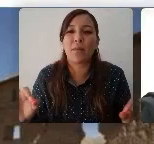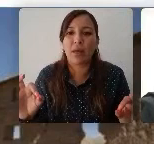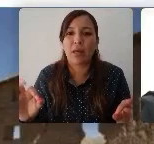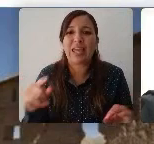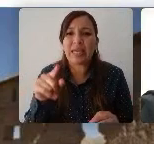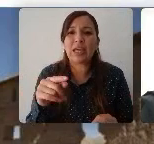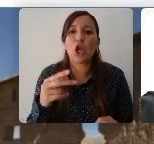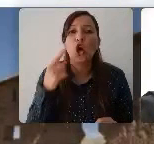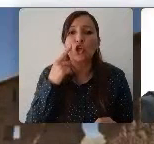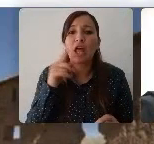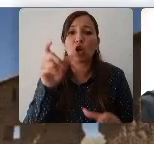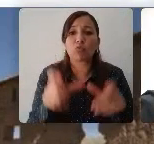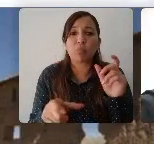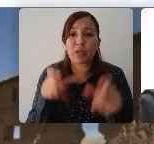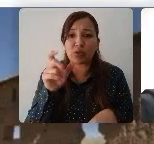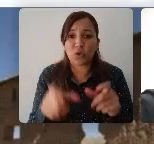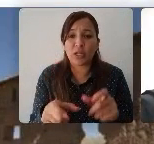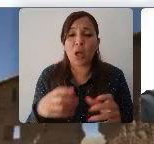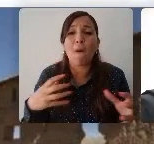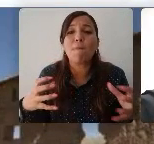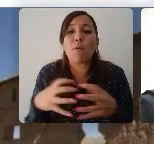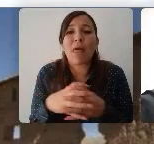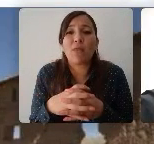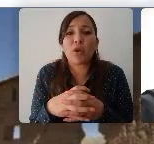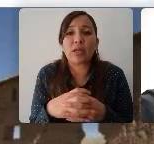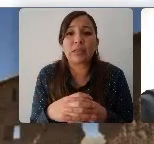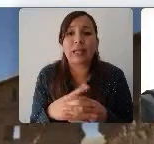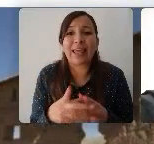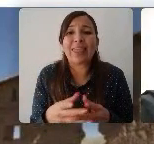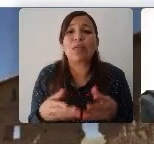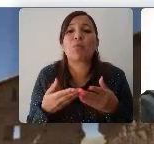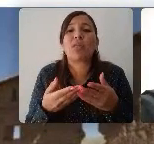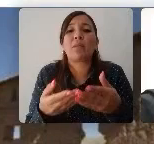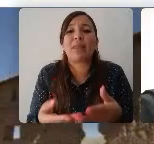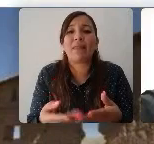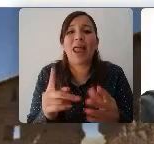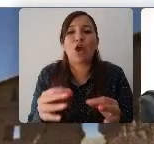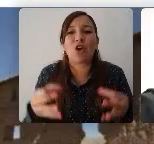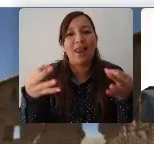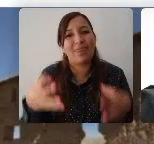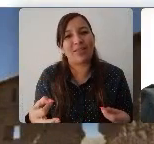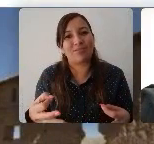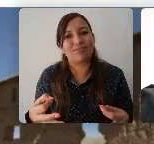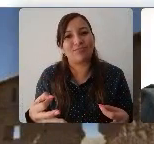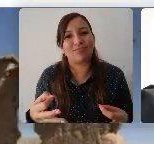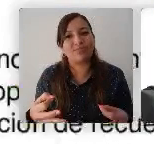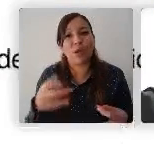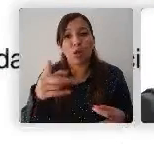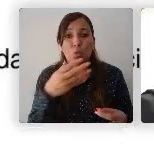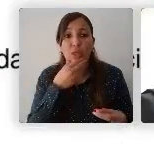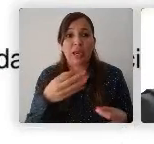capacitados y para poder obviamente generar experiencias de calidad que exige el mercado, ¿no?